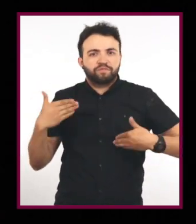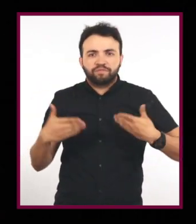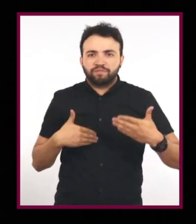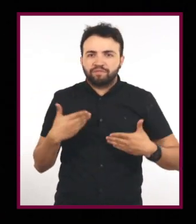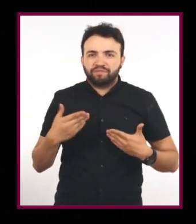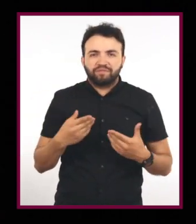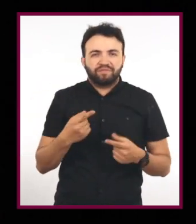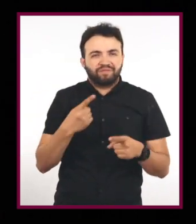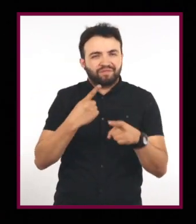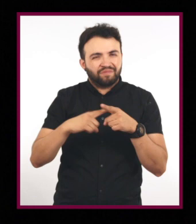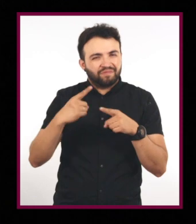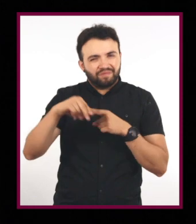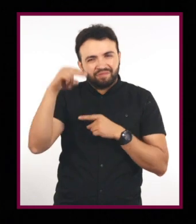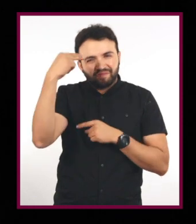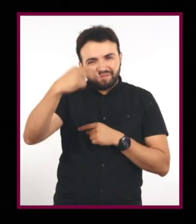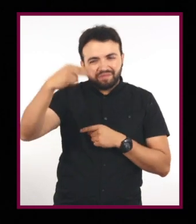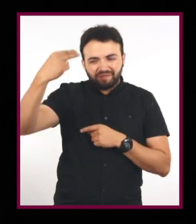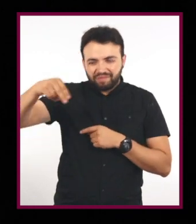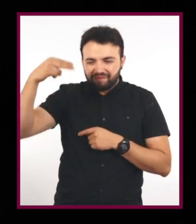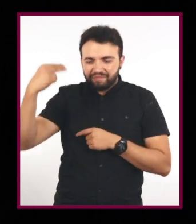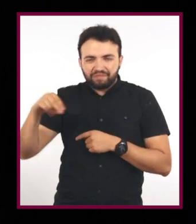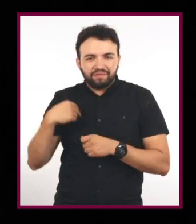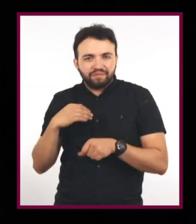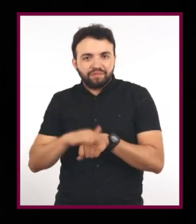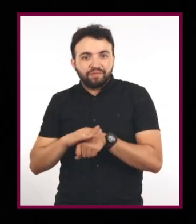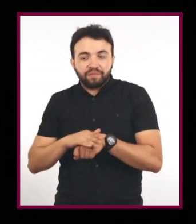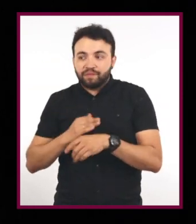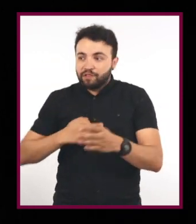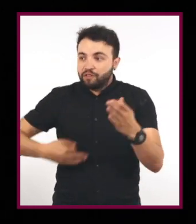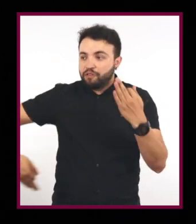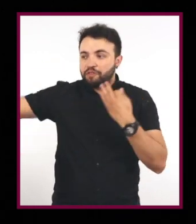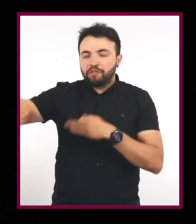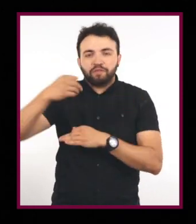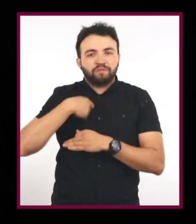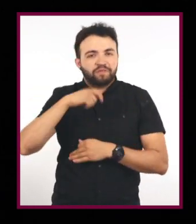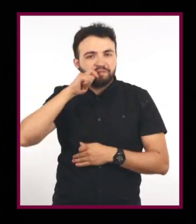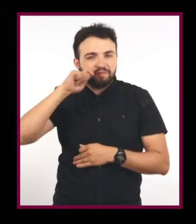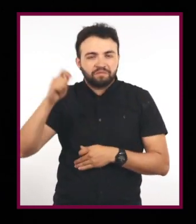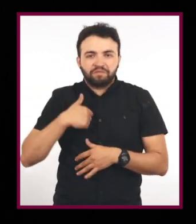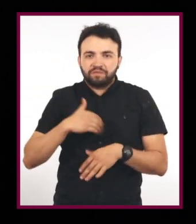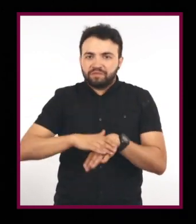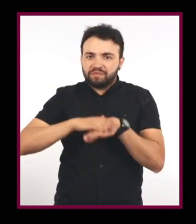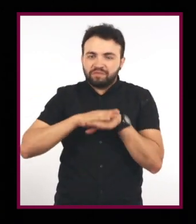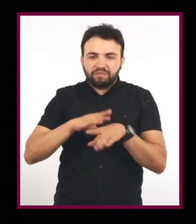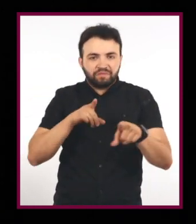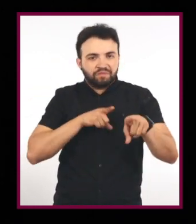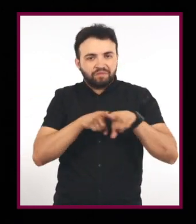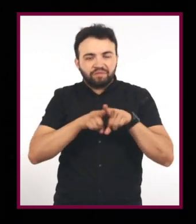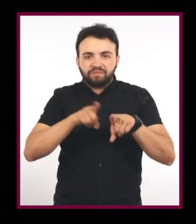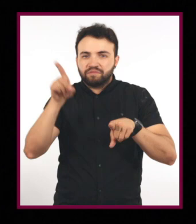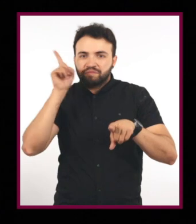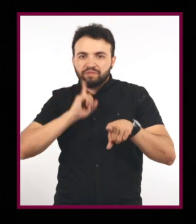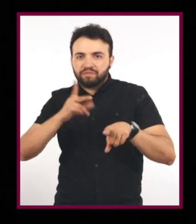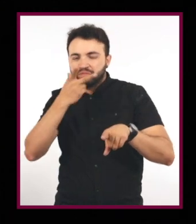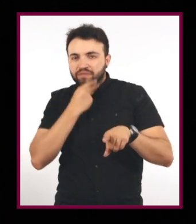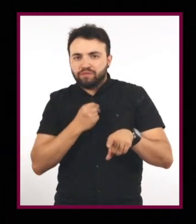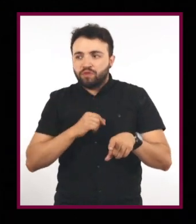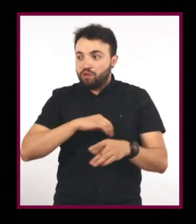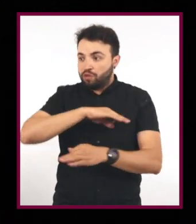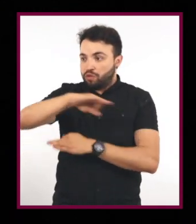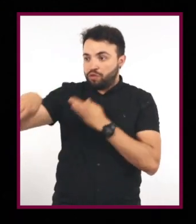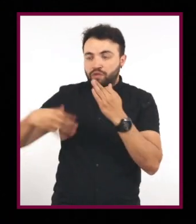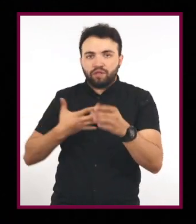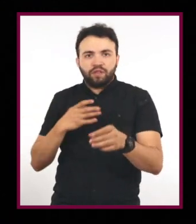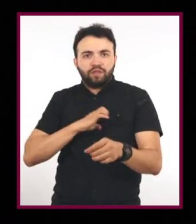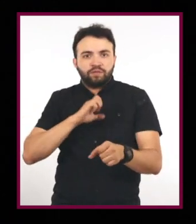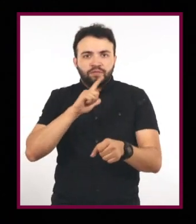Miri, Itze, el David, Sandy, Eri. ¿Por quién empezar? Todos son mis carnalitos y mis hermanitas.